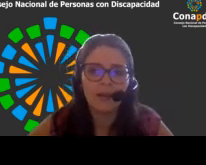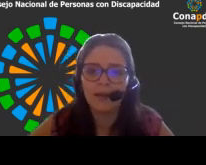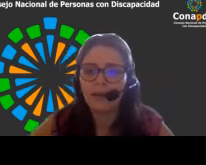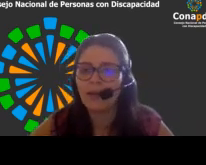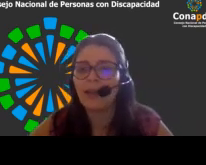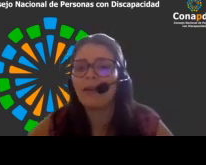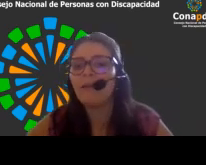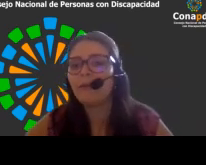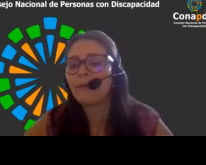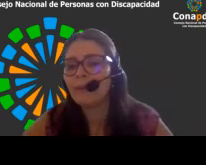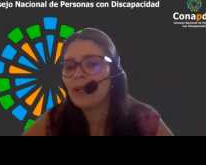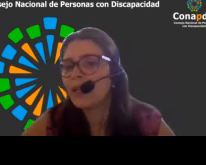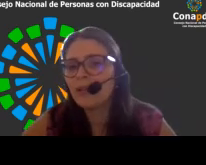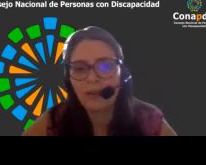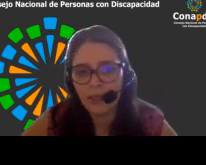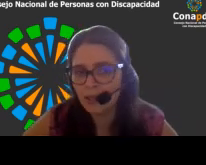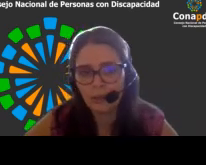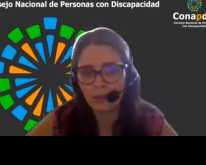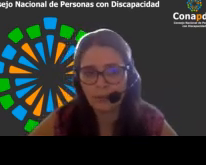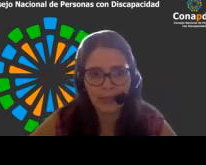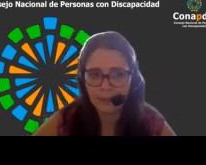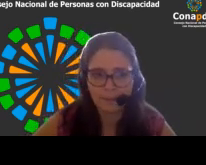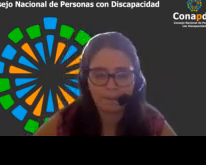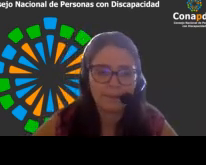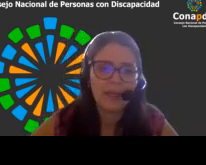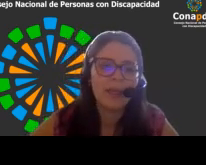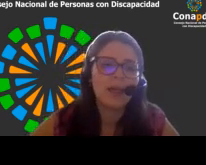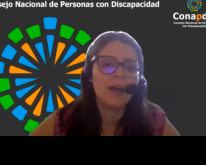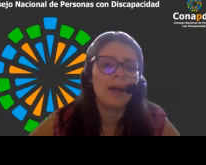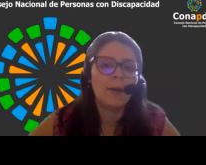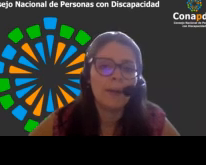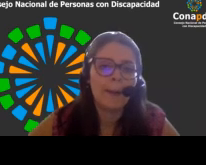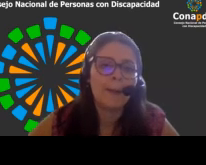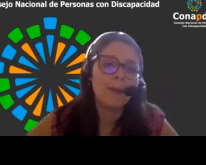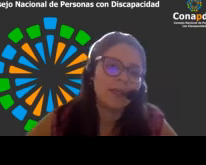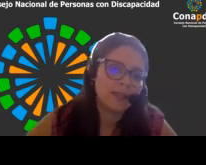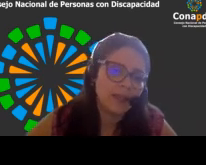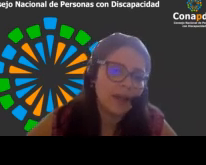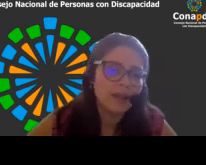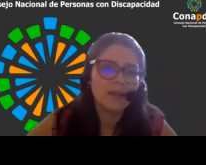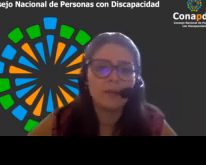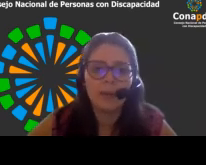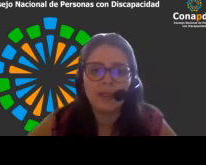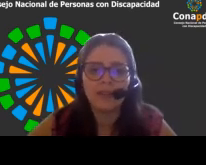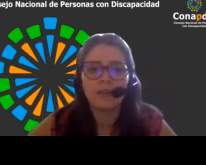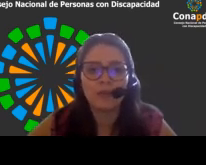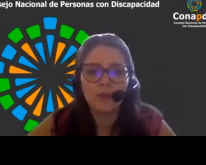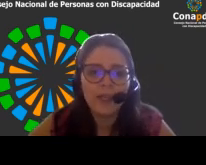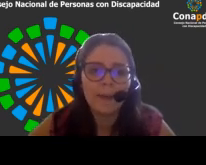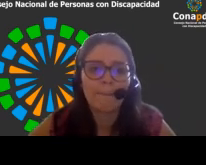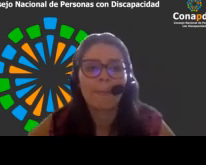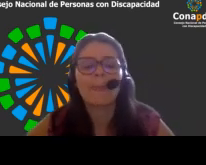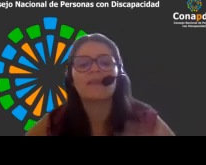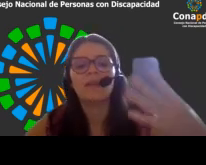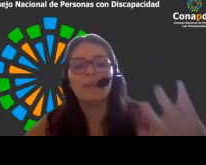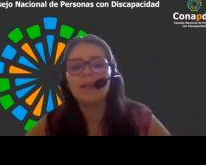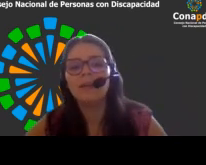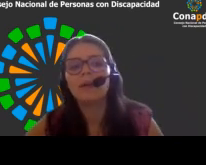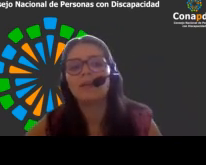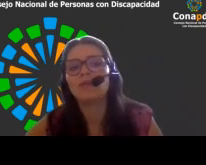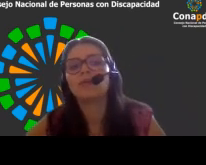a ver entre Qué es lo normal nadie sabe qué es lo normal ahora lo que les decía antes padecer sufrir